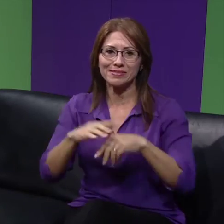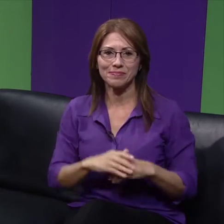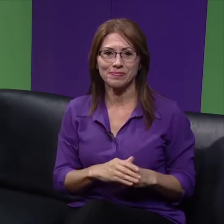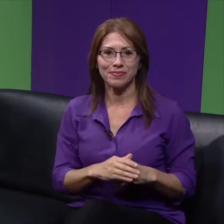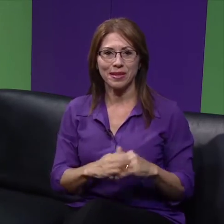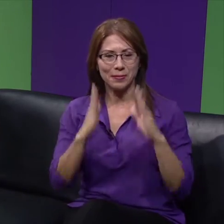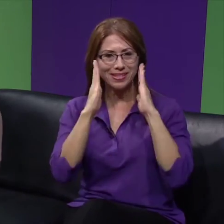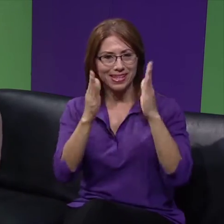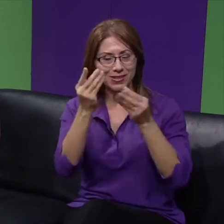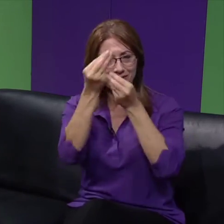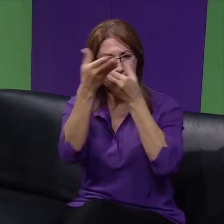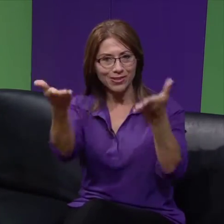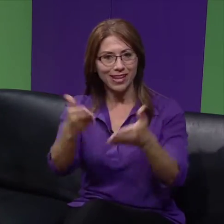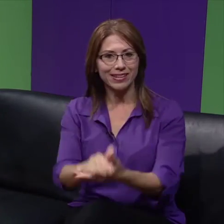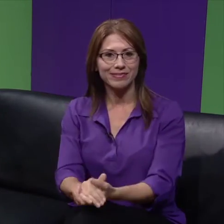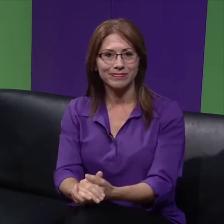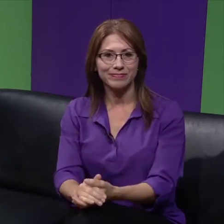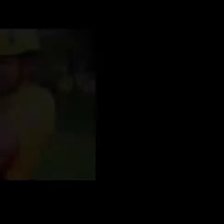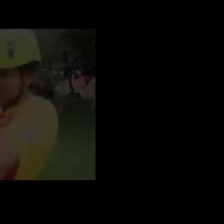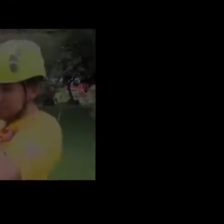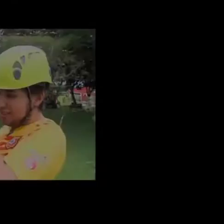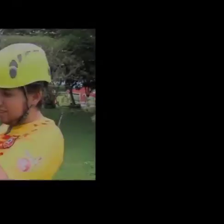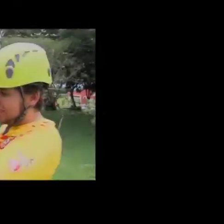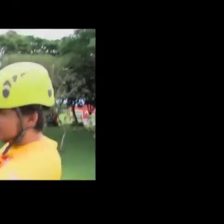diversas. Presta atención a la siguiente nota.